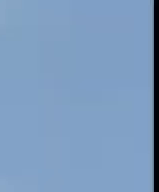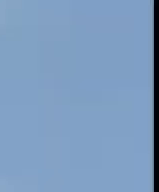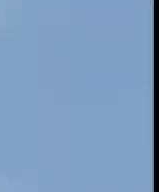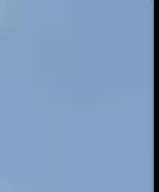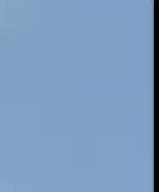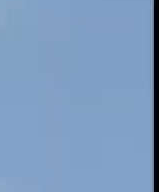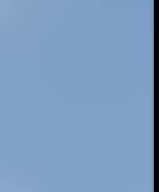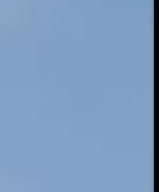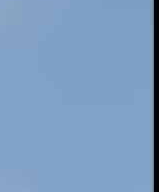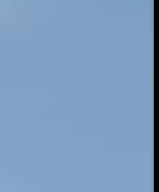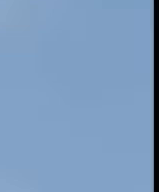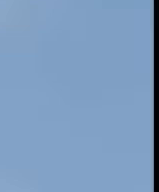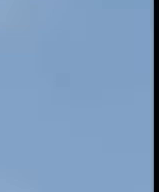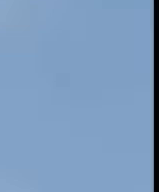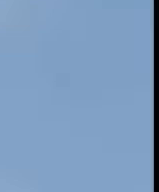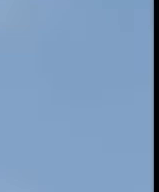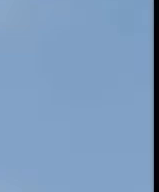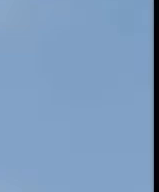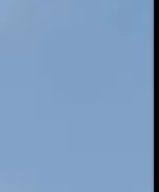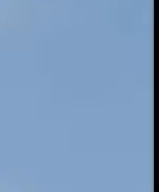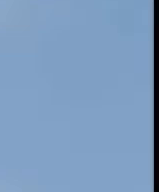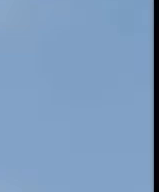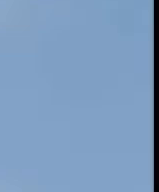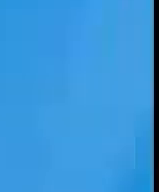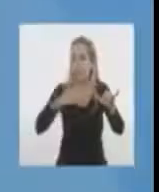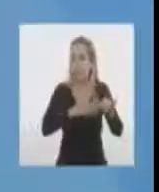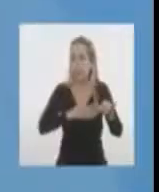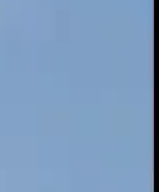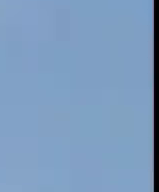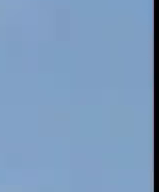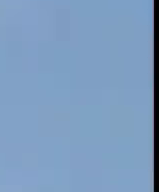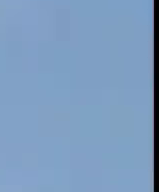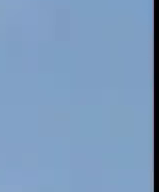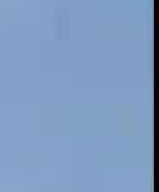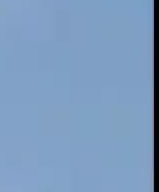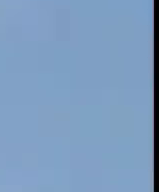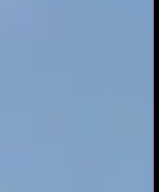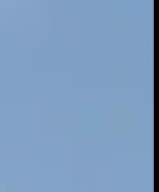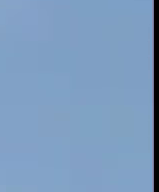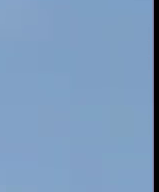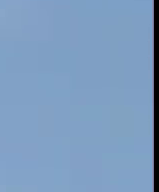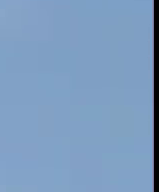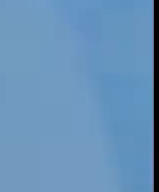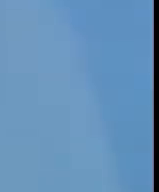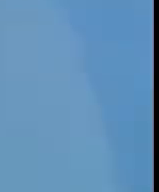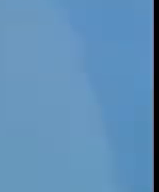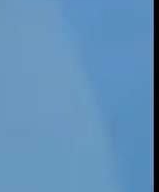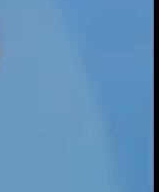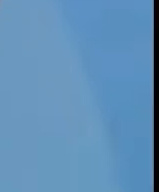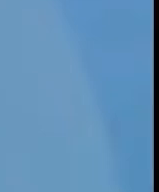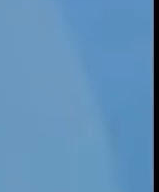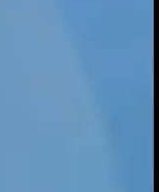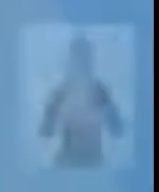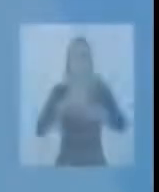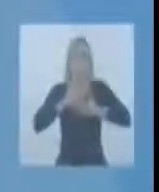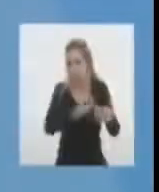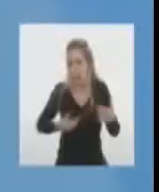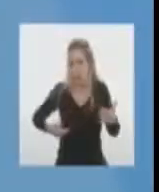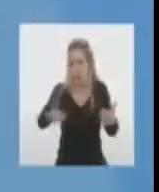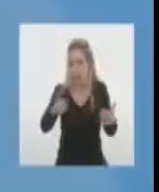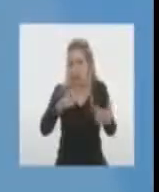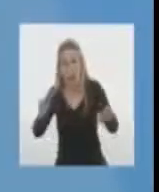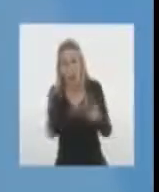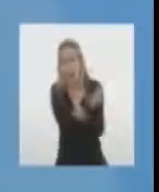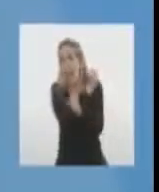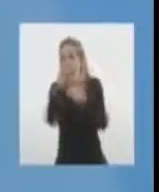advertencia. Conforme a lo establecido por el artículo 75. Hola. De la ley 26. Queridos argentinos,